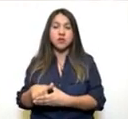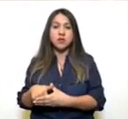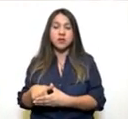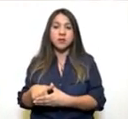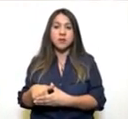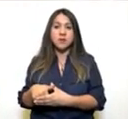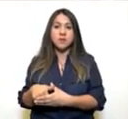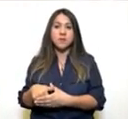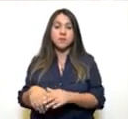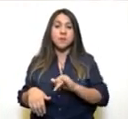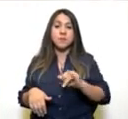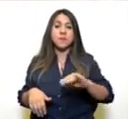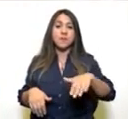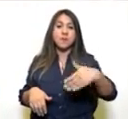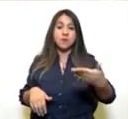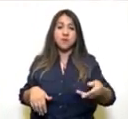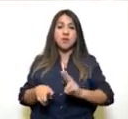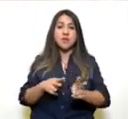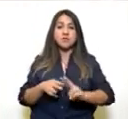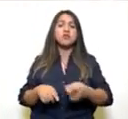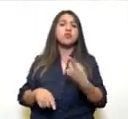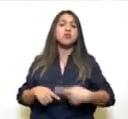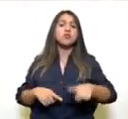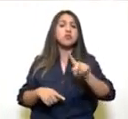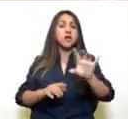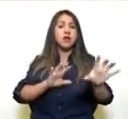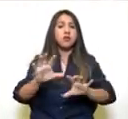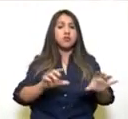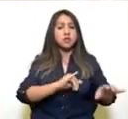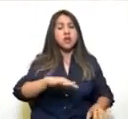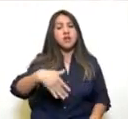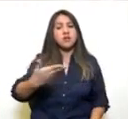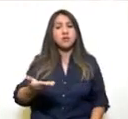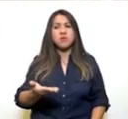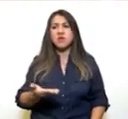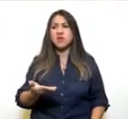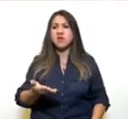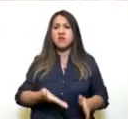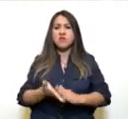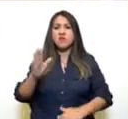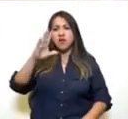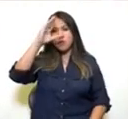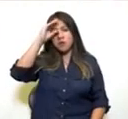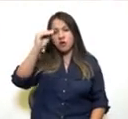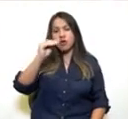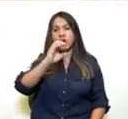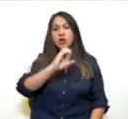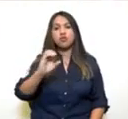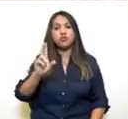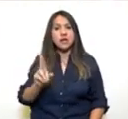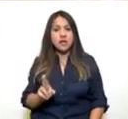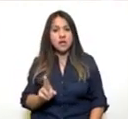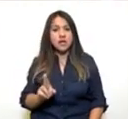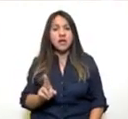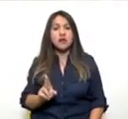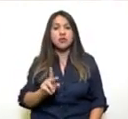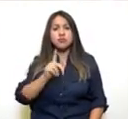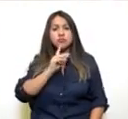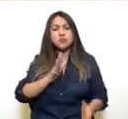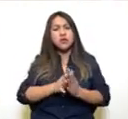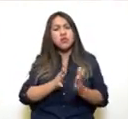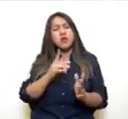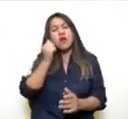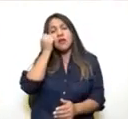y en después hizo otras cosas y posteriormente se fue de embajador a costa rica yo le tengo un gran aprecio